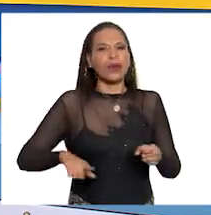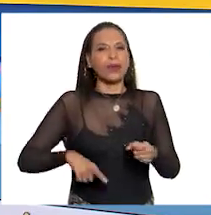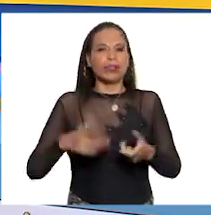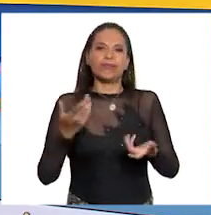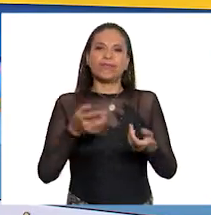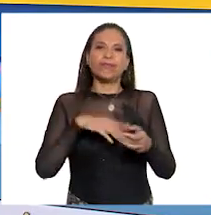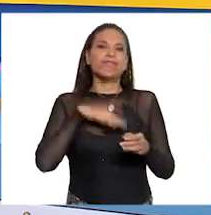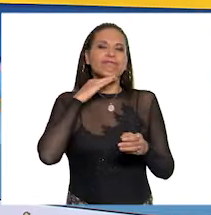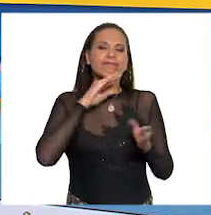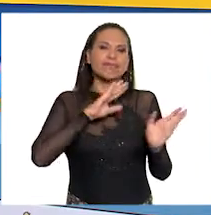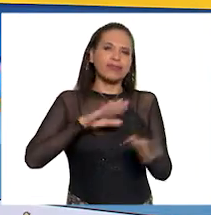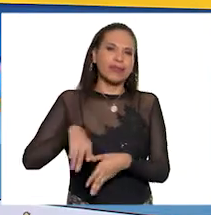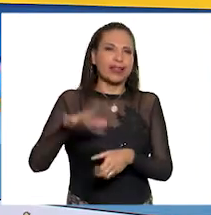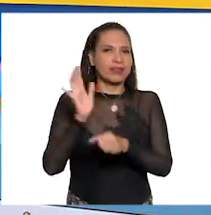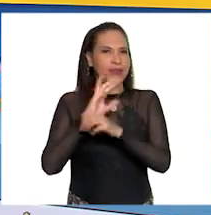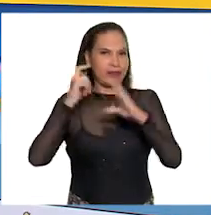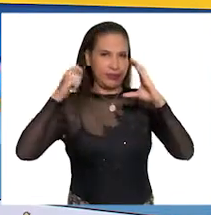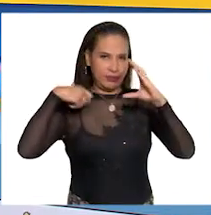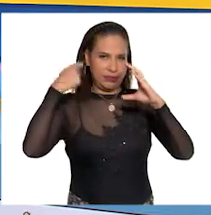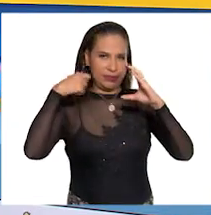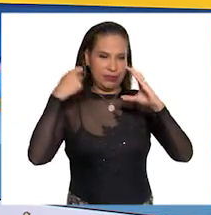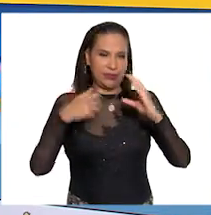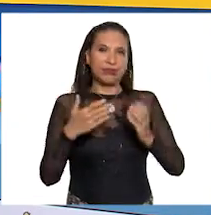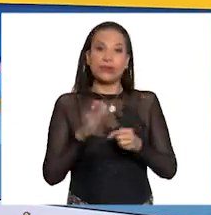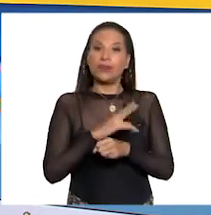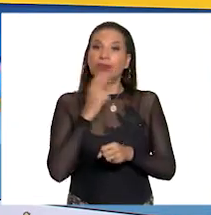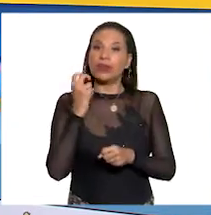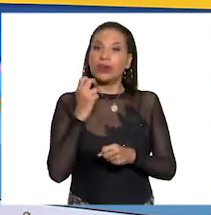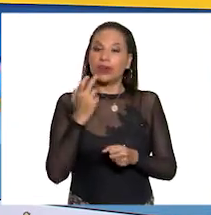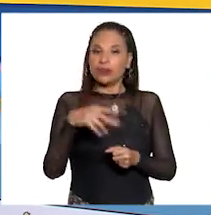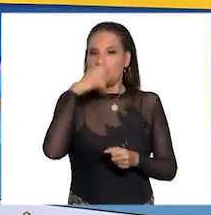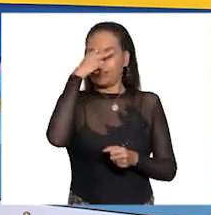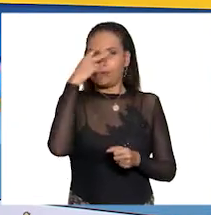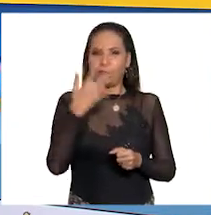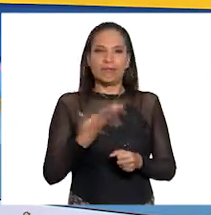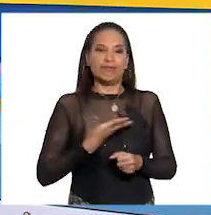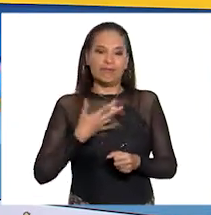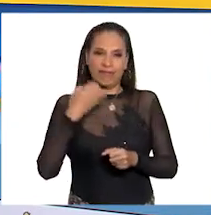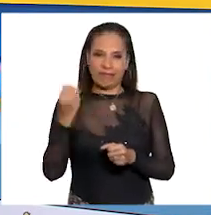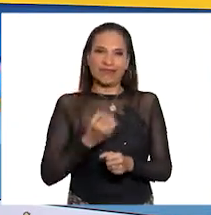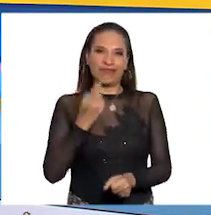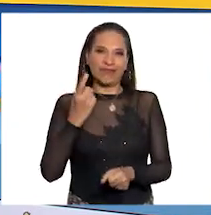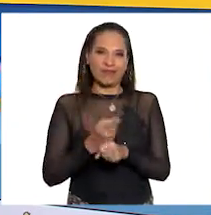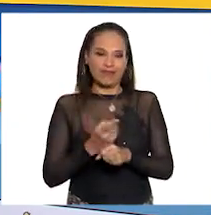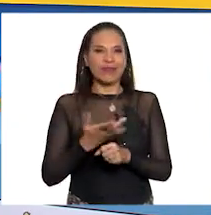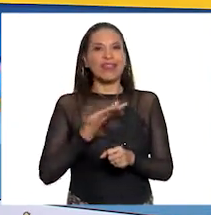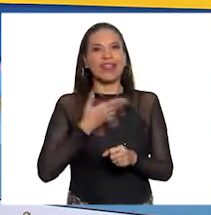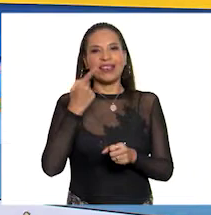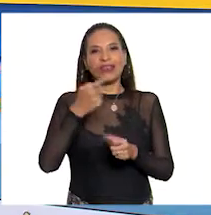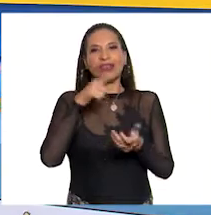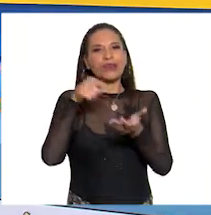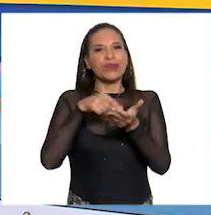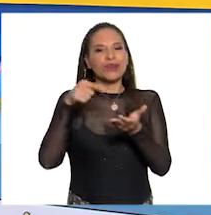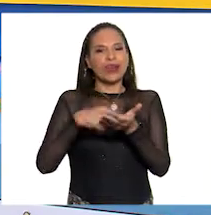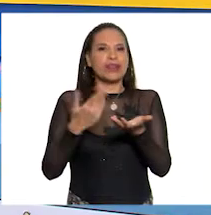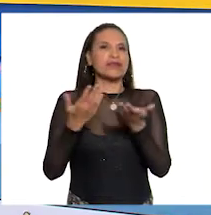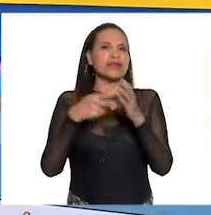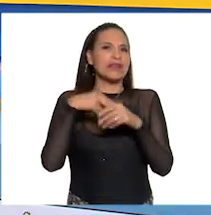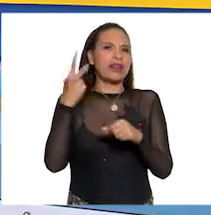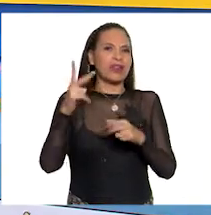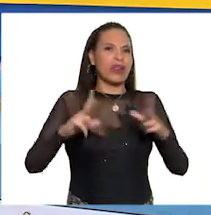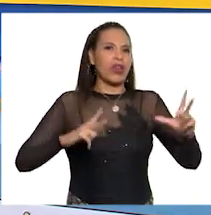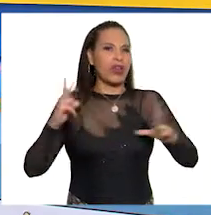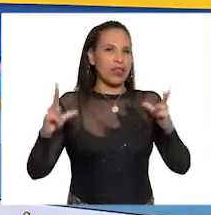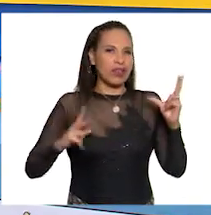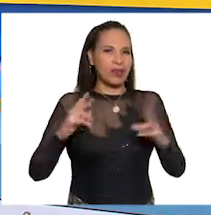a descuidar la cinematografía. Fue entonces que México tuvo la oportunidad de ocupar esos espacios vacíos que Hollywood